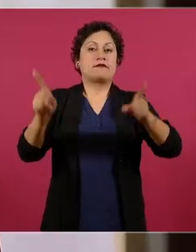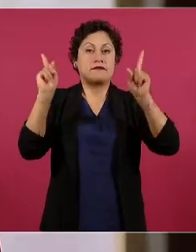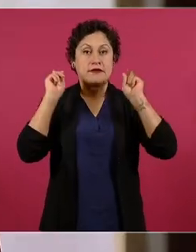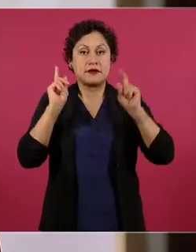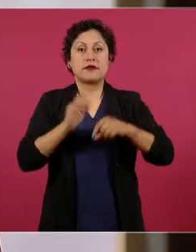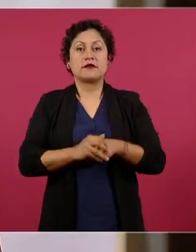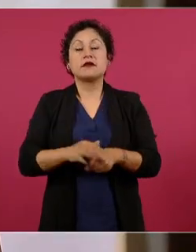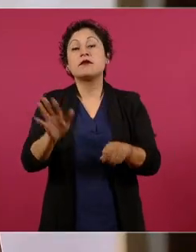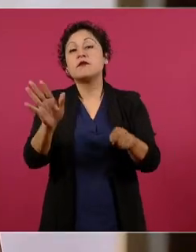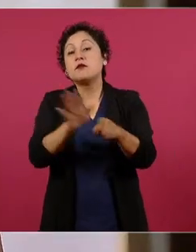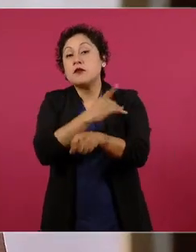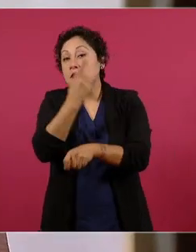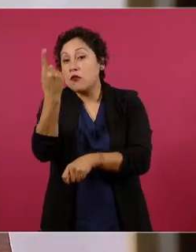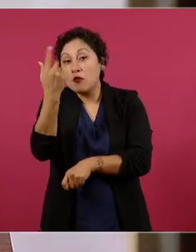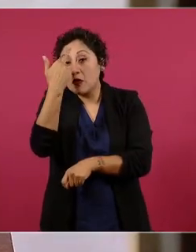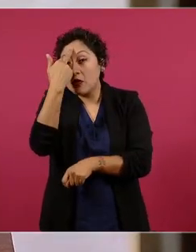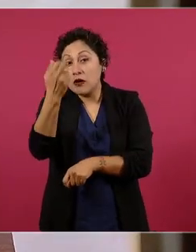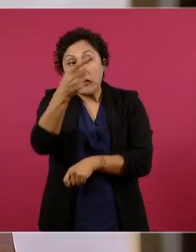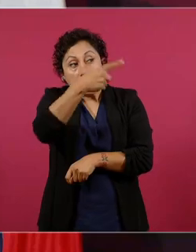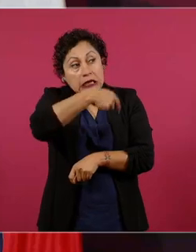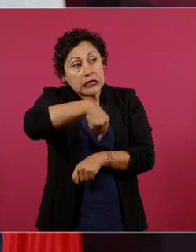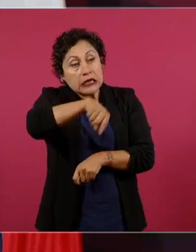son partidarios